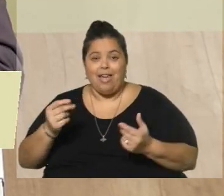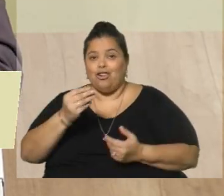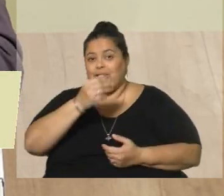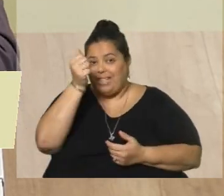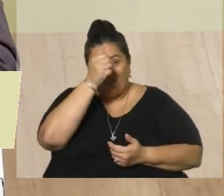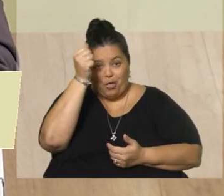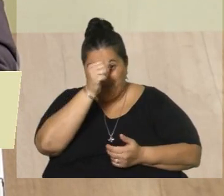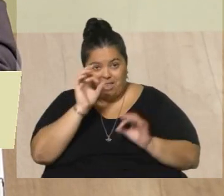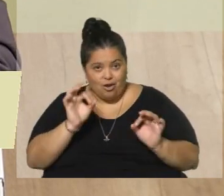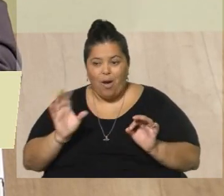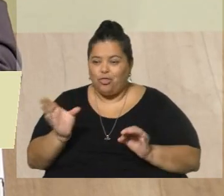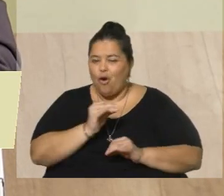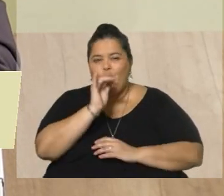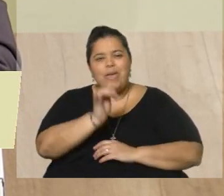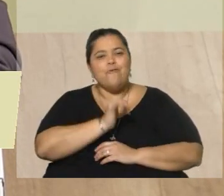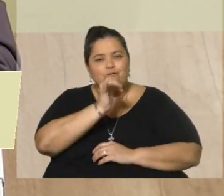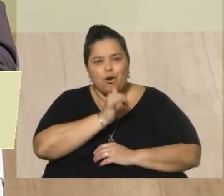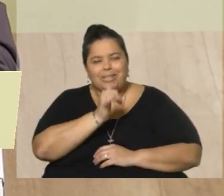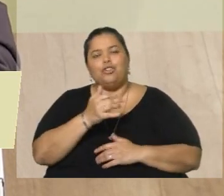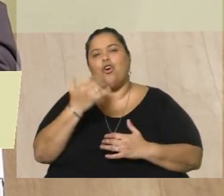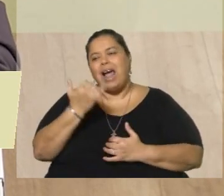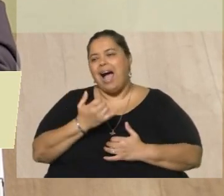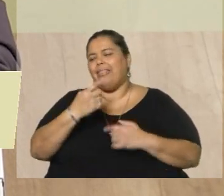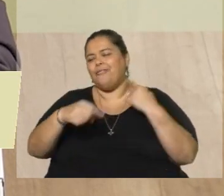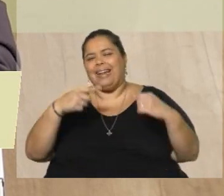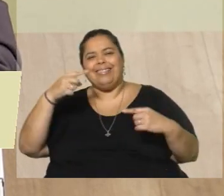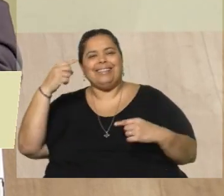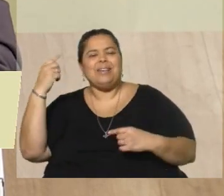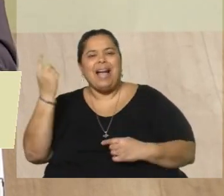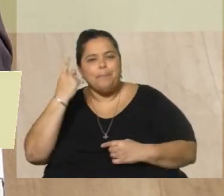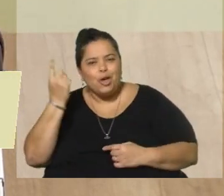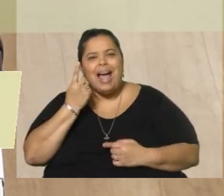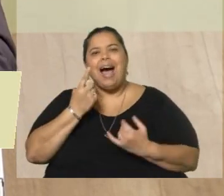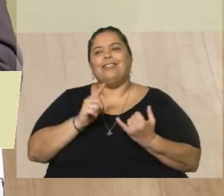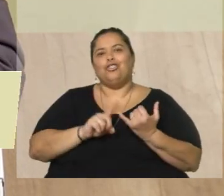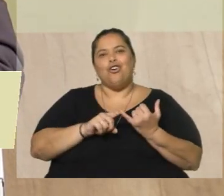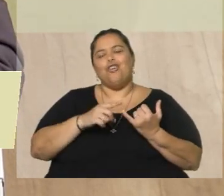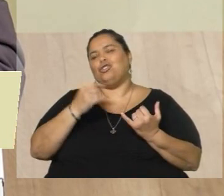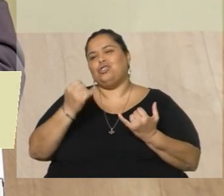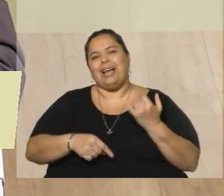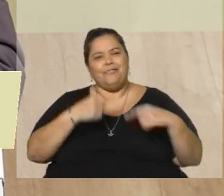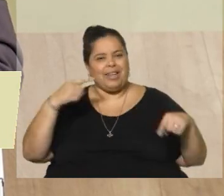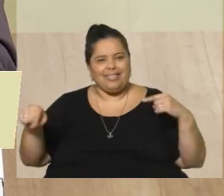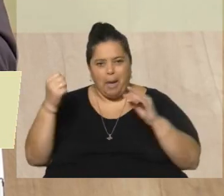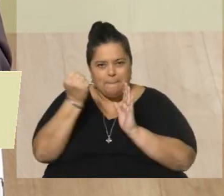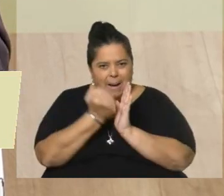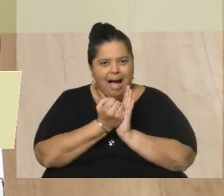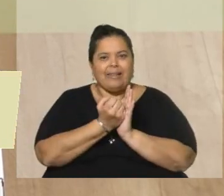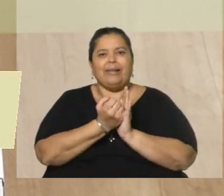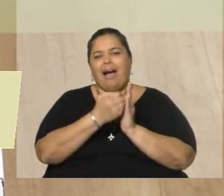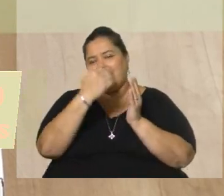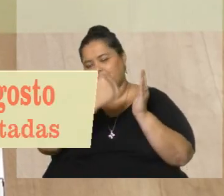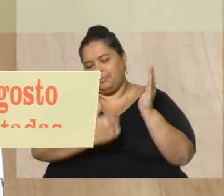y ahí está toda la info la agenda campeonato de aeropress campeonato de late mucho de las marcas que ya nos van a acompañar y solamente